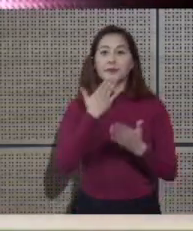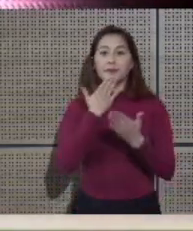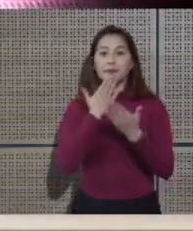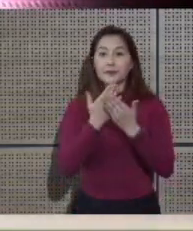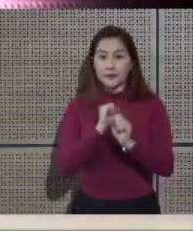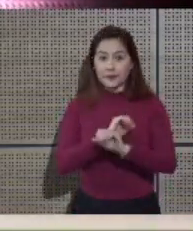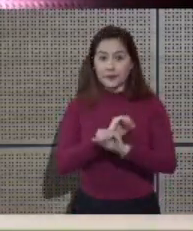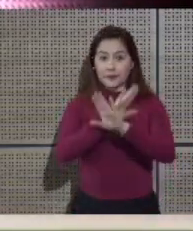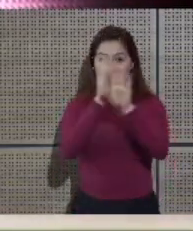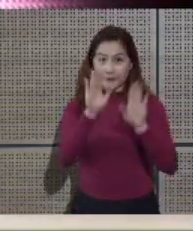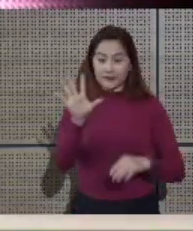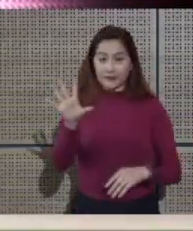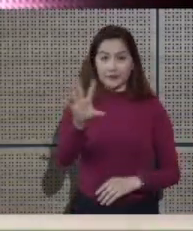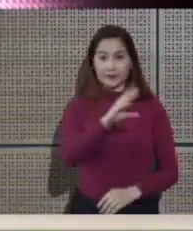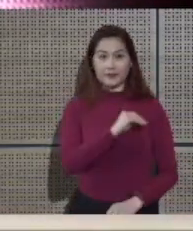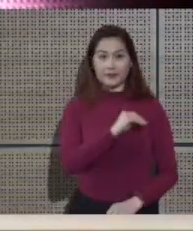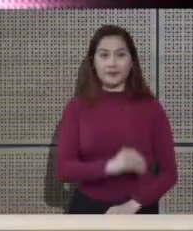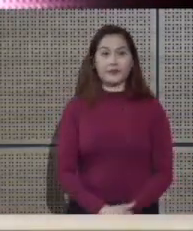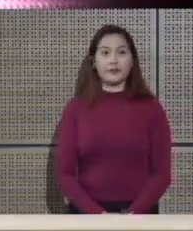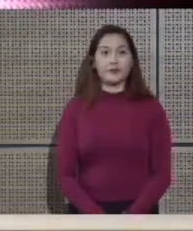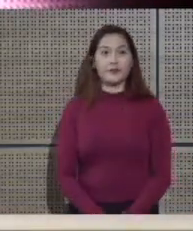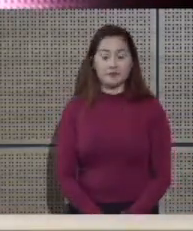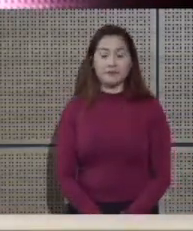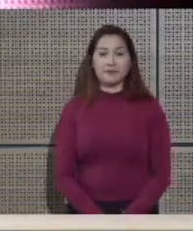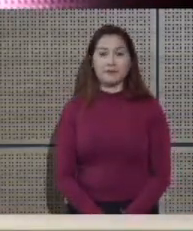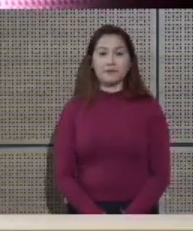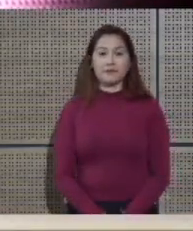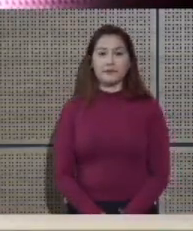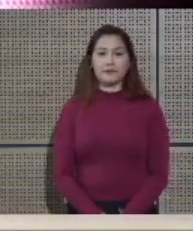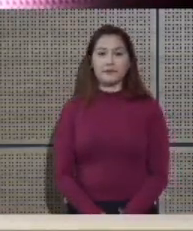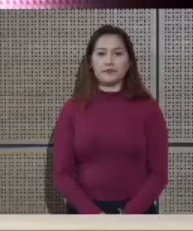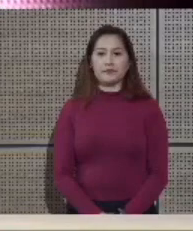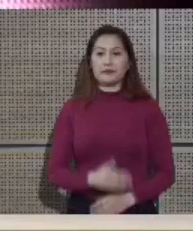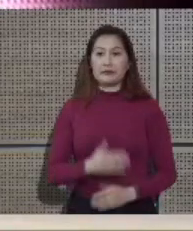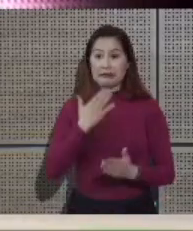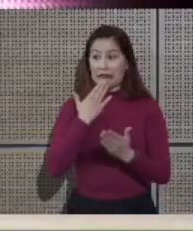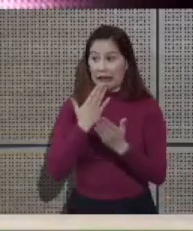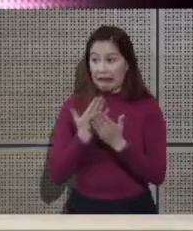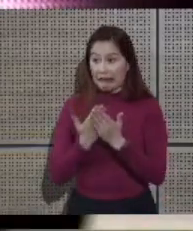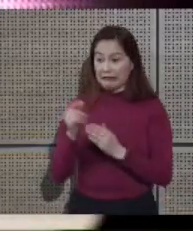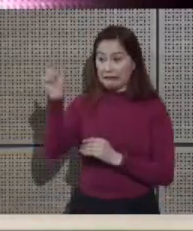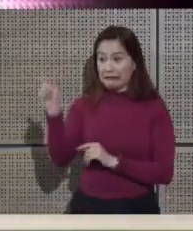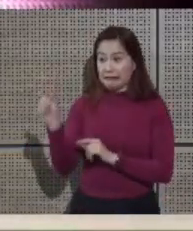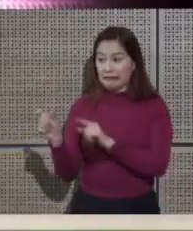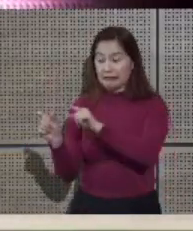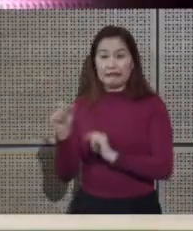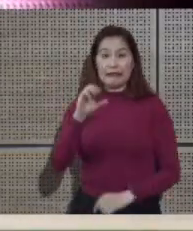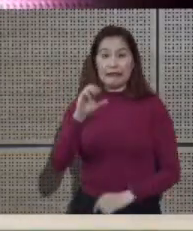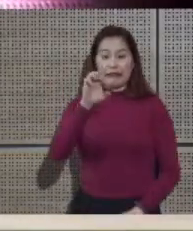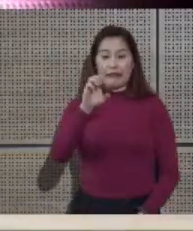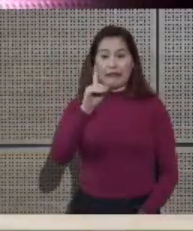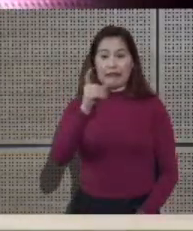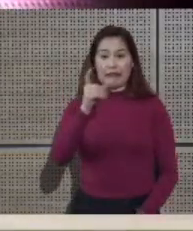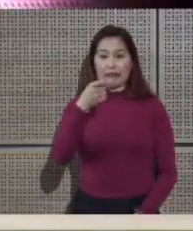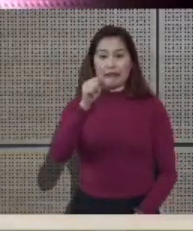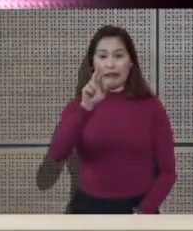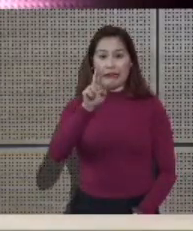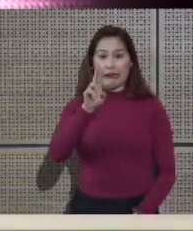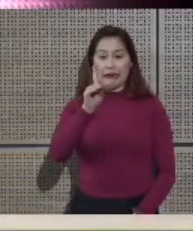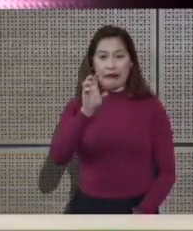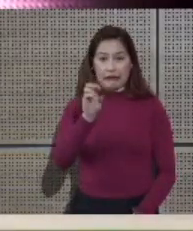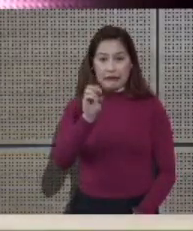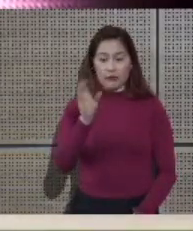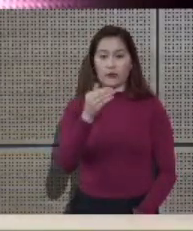Buenos días a todos y quisiera empezar por agradecer al doctor Edgardo Maya, Contralor General de la